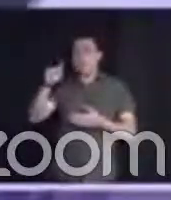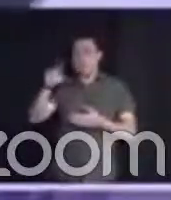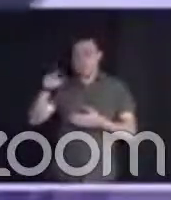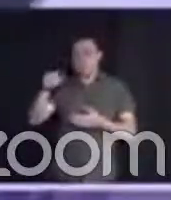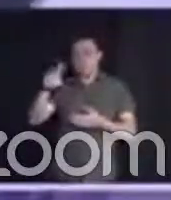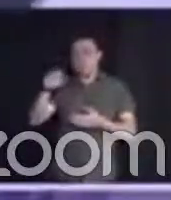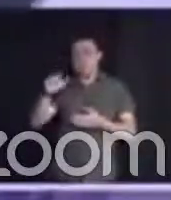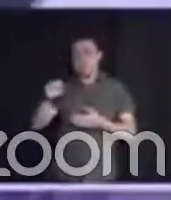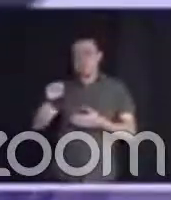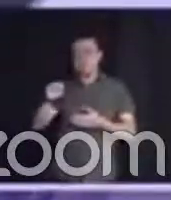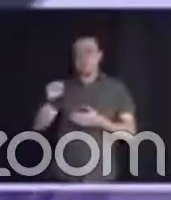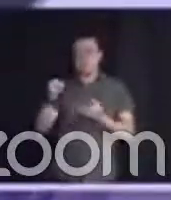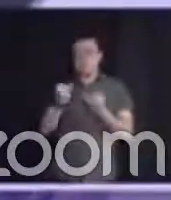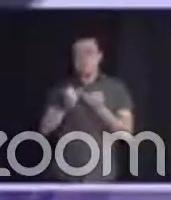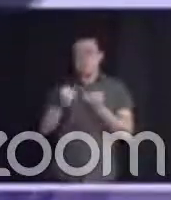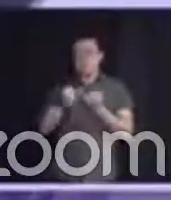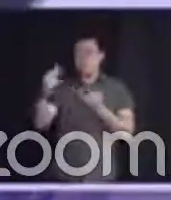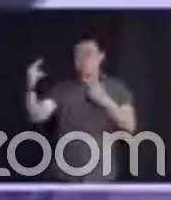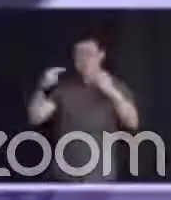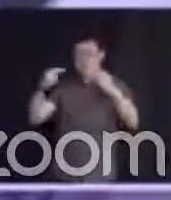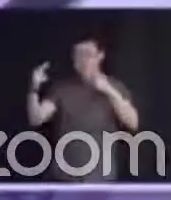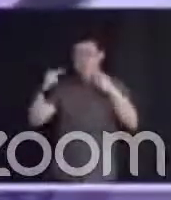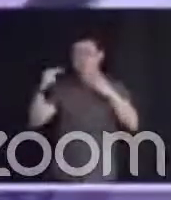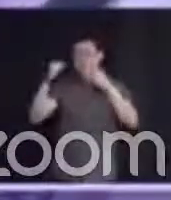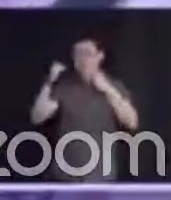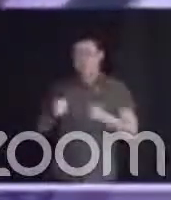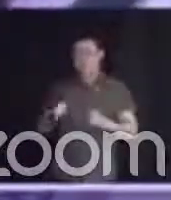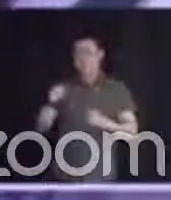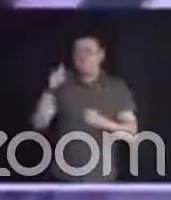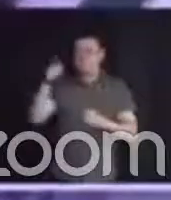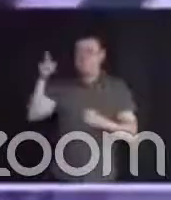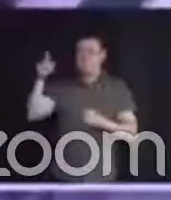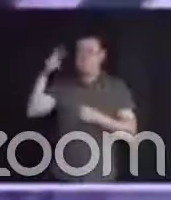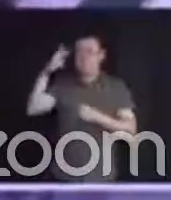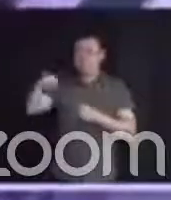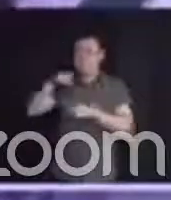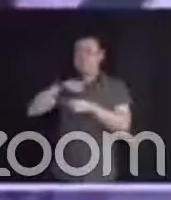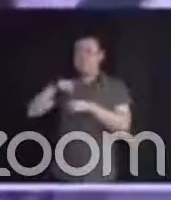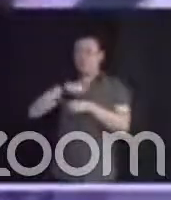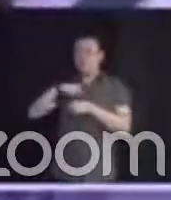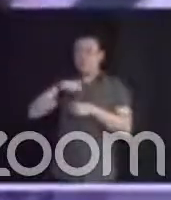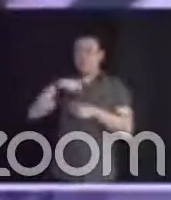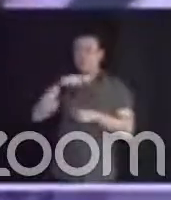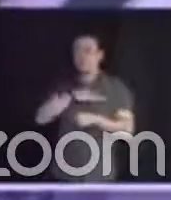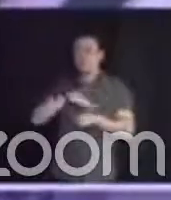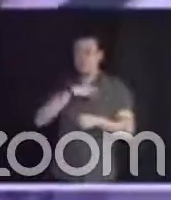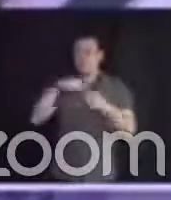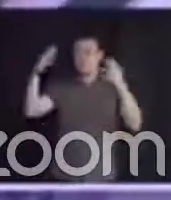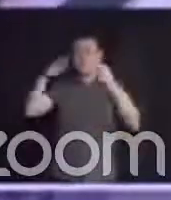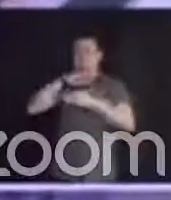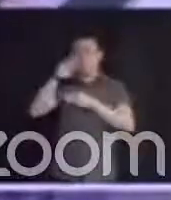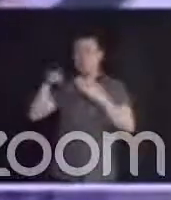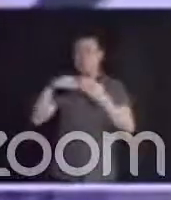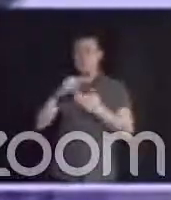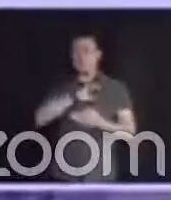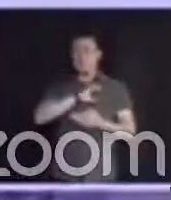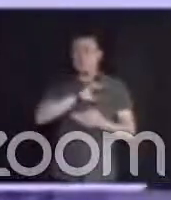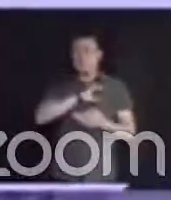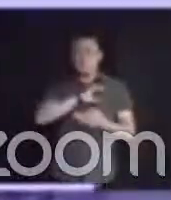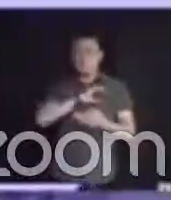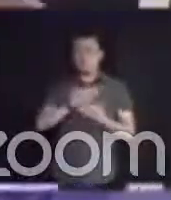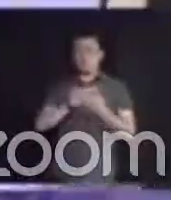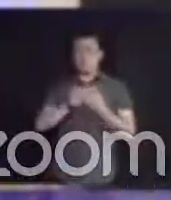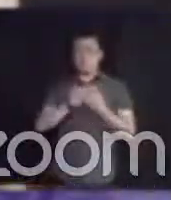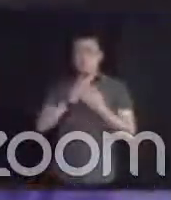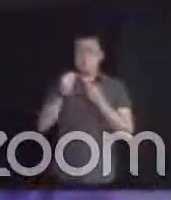Macías también, que de seguro nos está viendo, es nuestra diamante de México. Felicidades a todos y los quiero mucho.